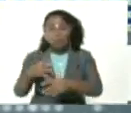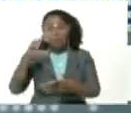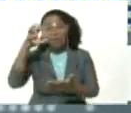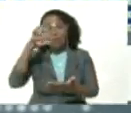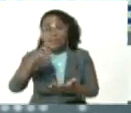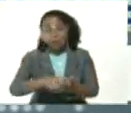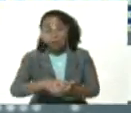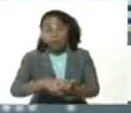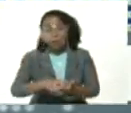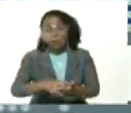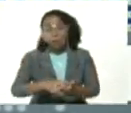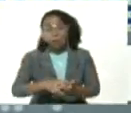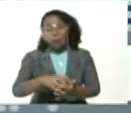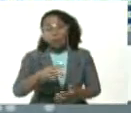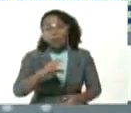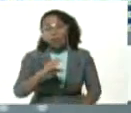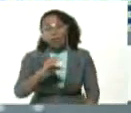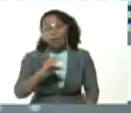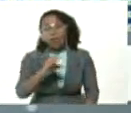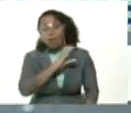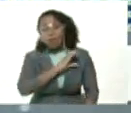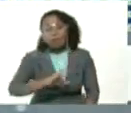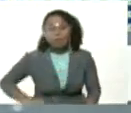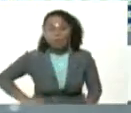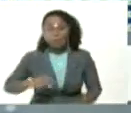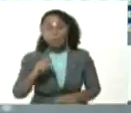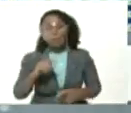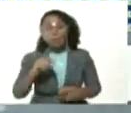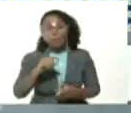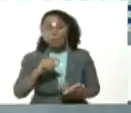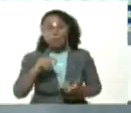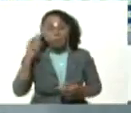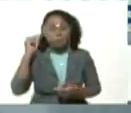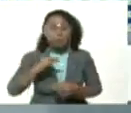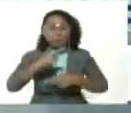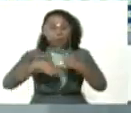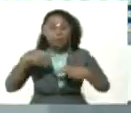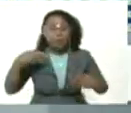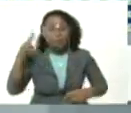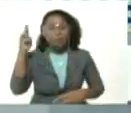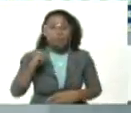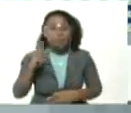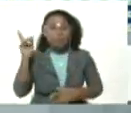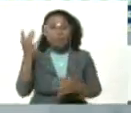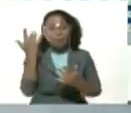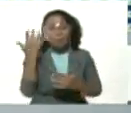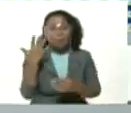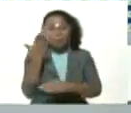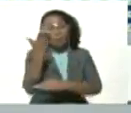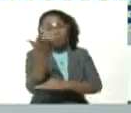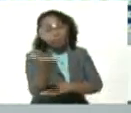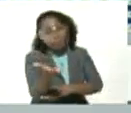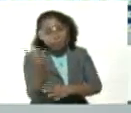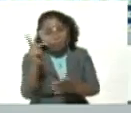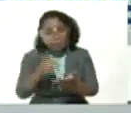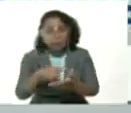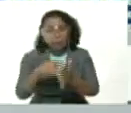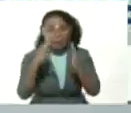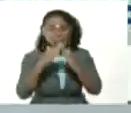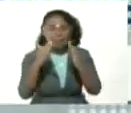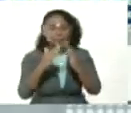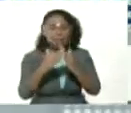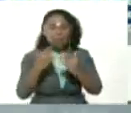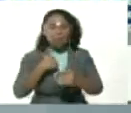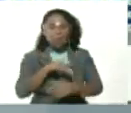Estado cristiano, bolivariano y revolucionario de Venezuela. Es la mano de Cristo llegando al hogar de